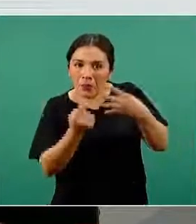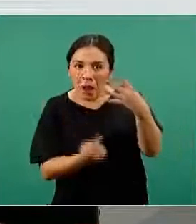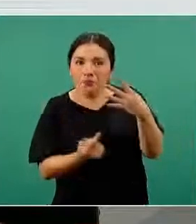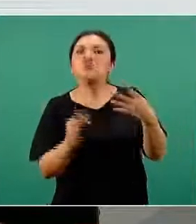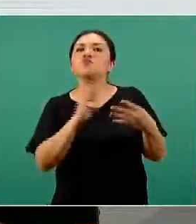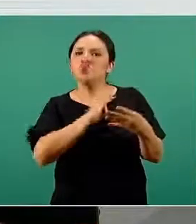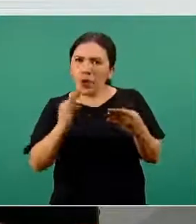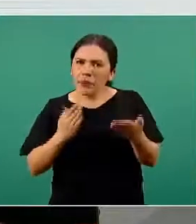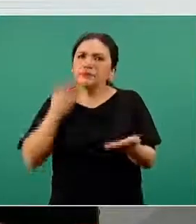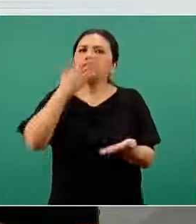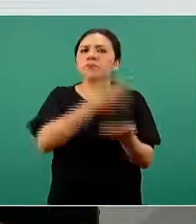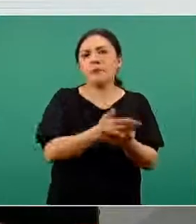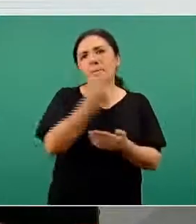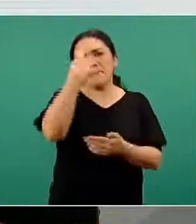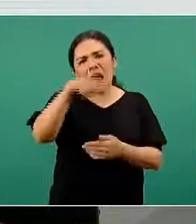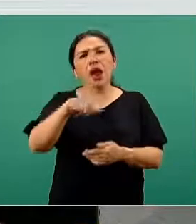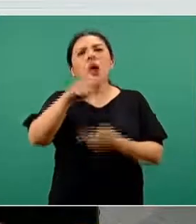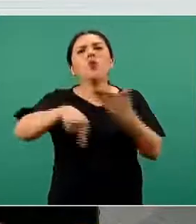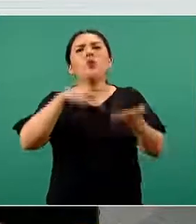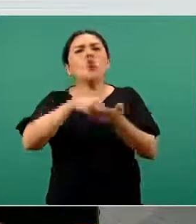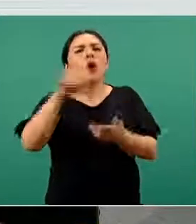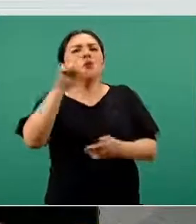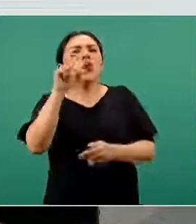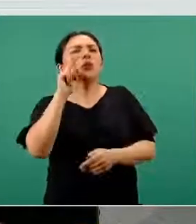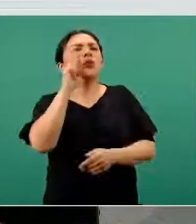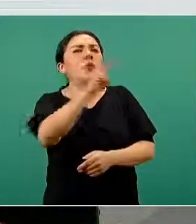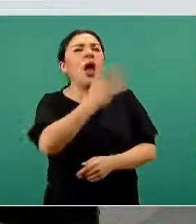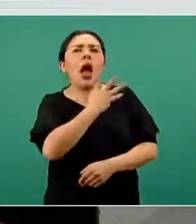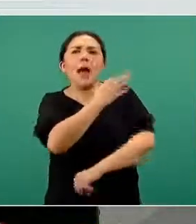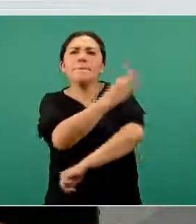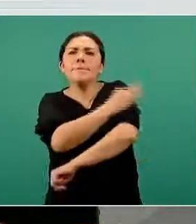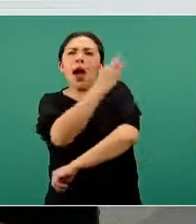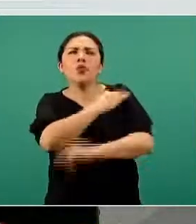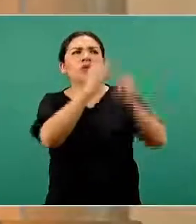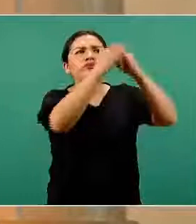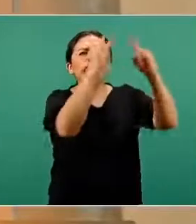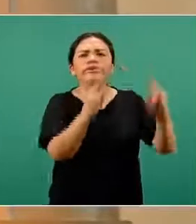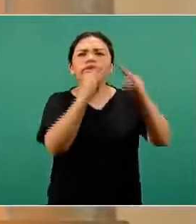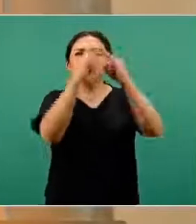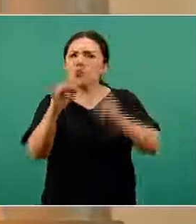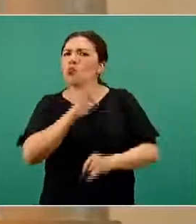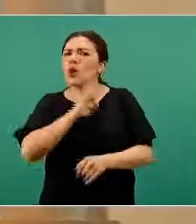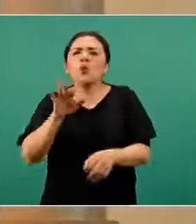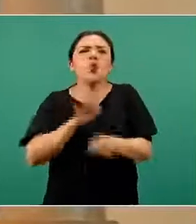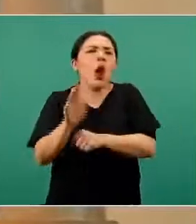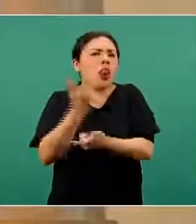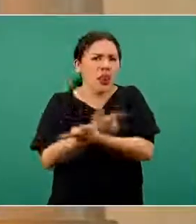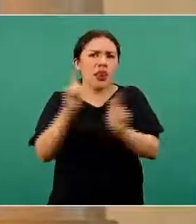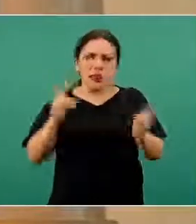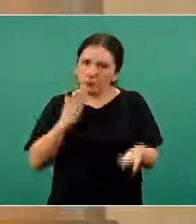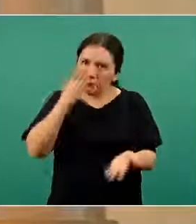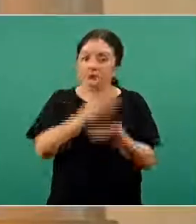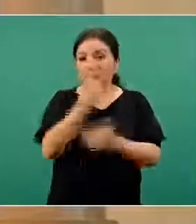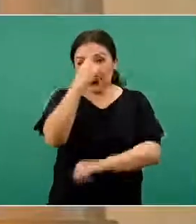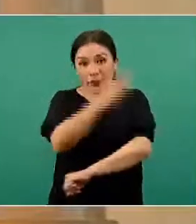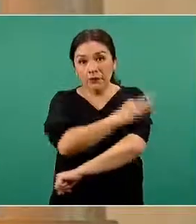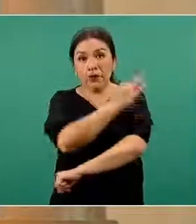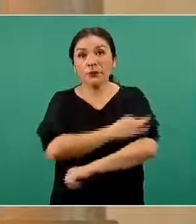podrán acceder a cualquiera de las vacunas COVID que están disponibles en el país. La que sigue, por